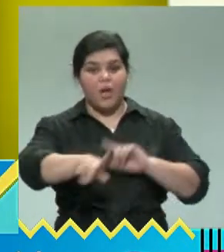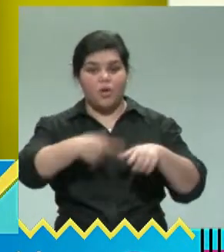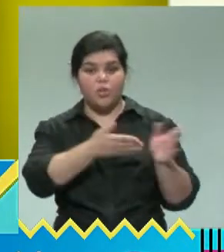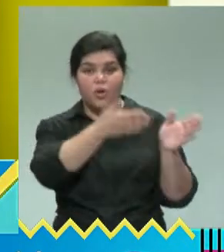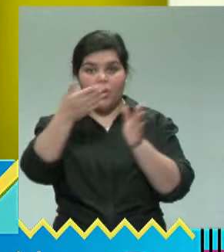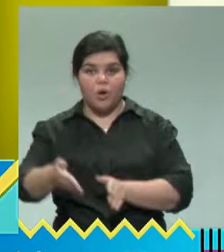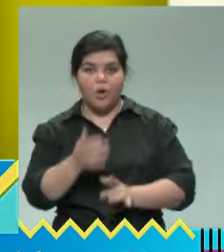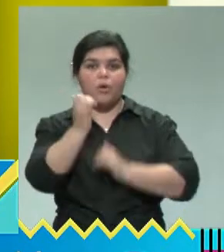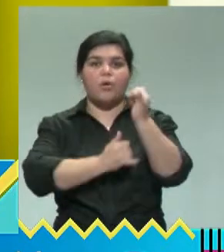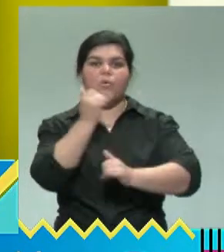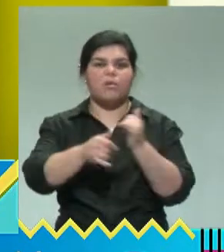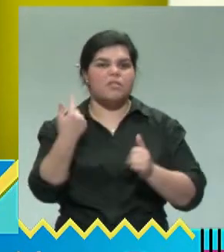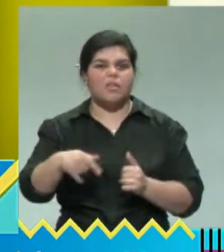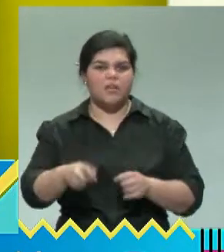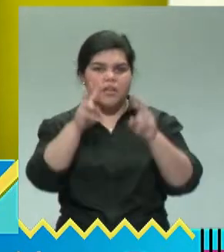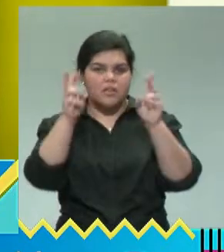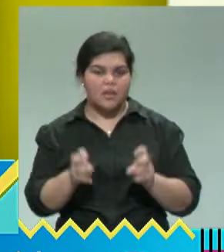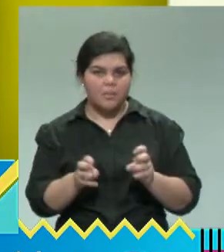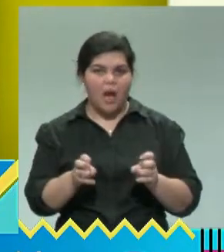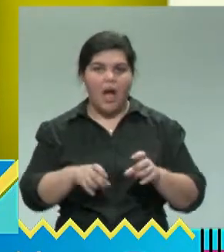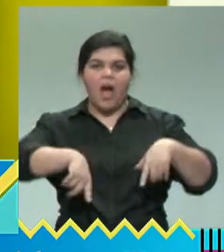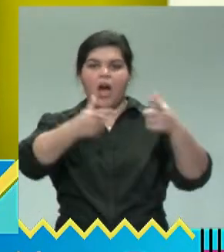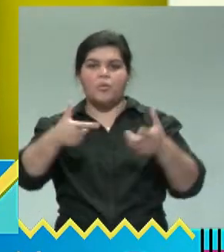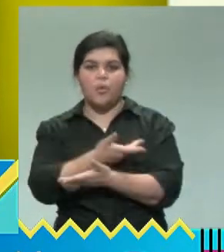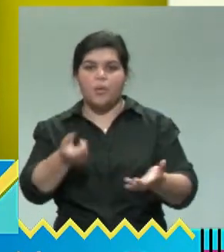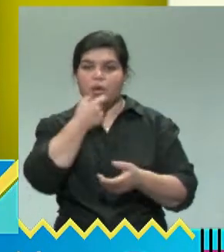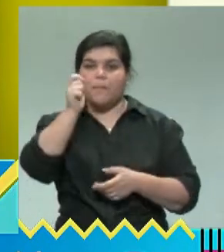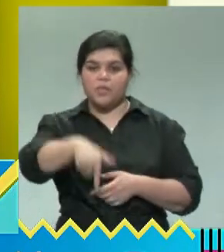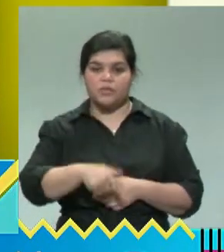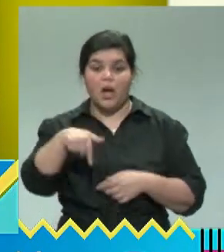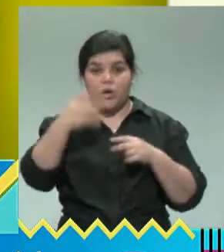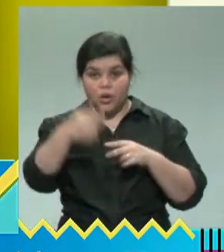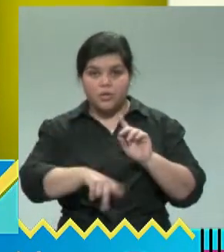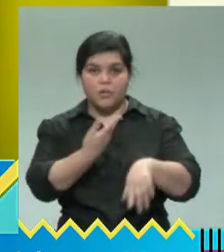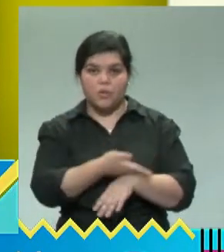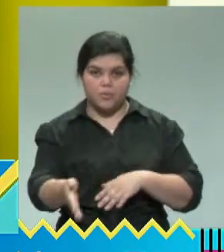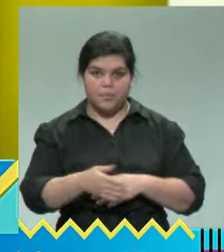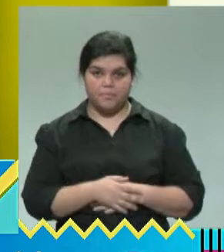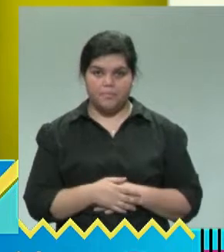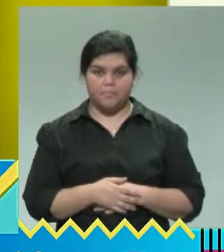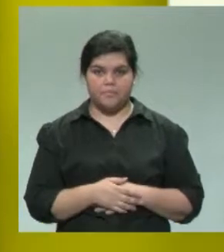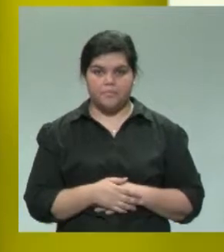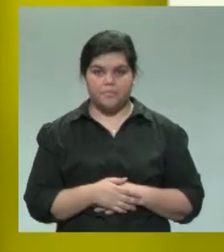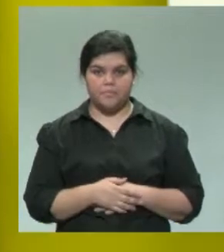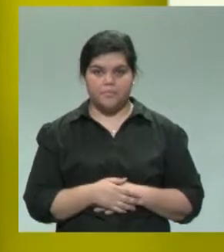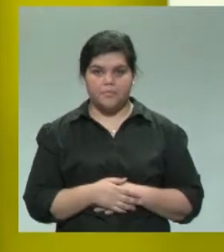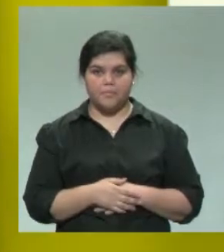bloque abordando lo que tiene que ver con el arbolado público en la provincia de Mendoza. Nos vamos a un corte y enseguida continuamos con más.